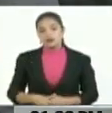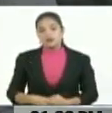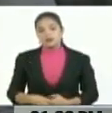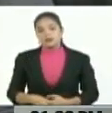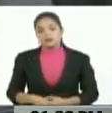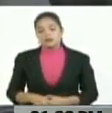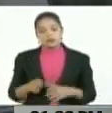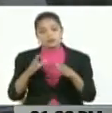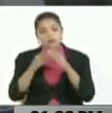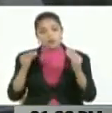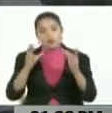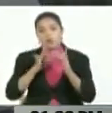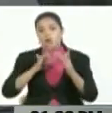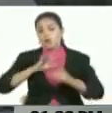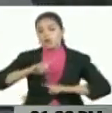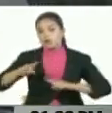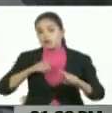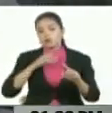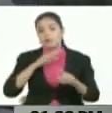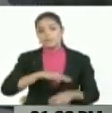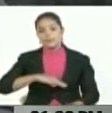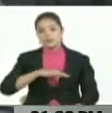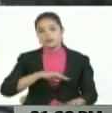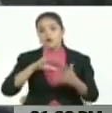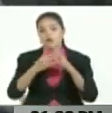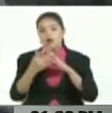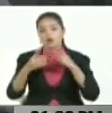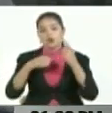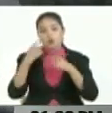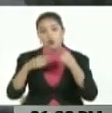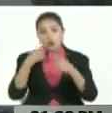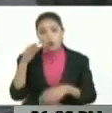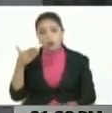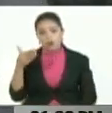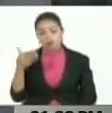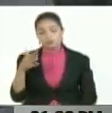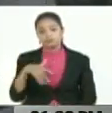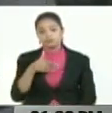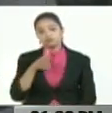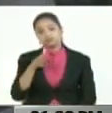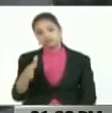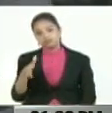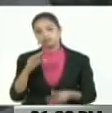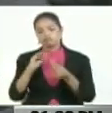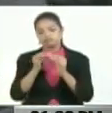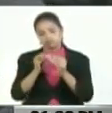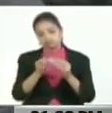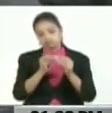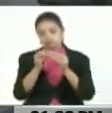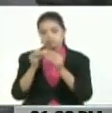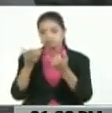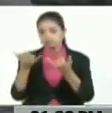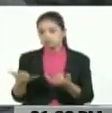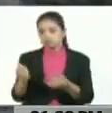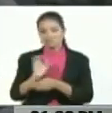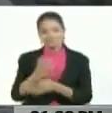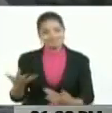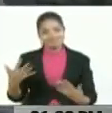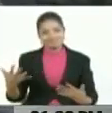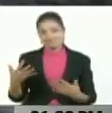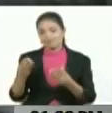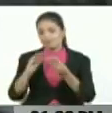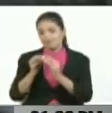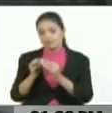todos los mecanismos de coordinación con la gran misión Barrio Nuevo, Barrio Tricolor, para poner en orden de carácter urgente pues todas